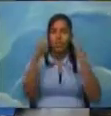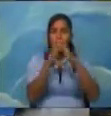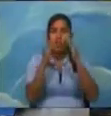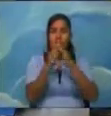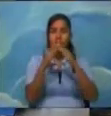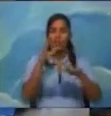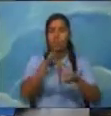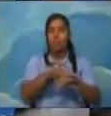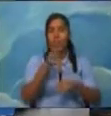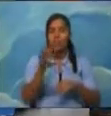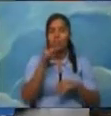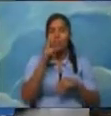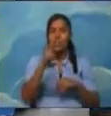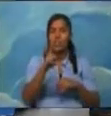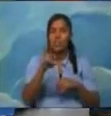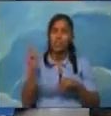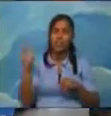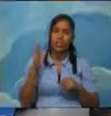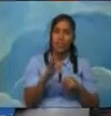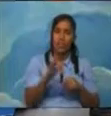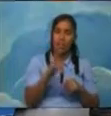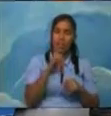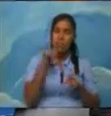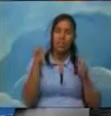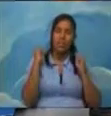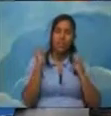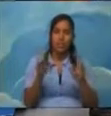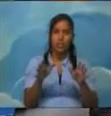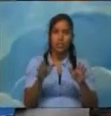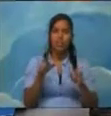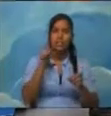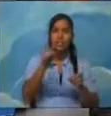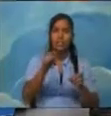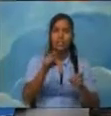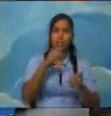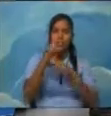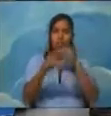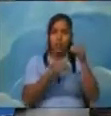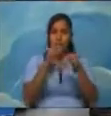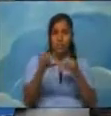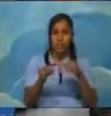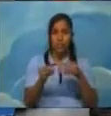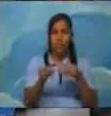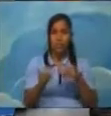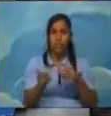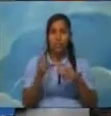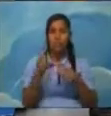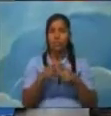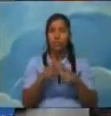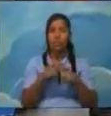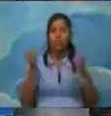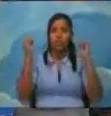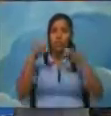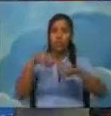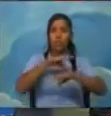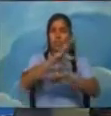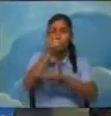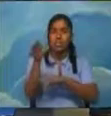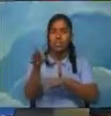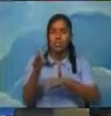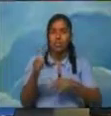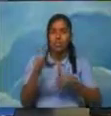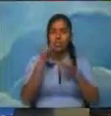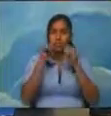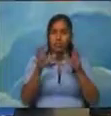porque eso trae maldición. Y si ustedes lo hacen, pongo al cielo y pongo la tierra